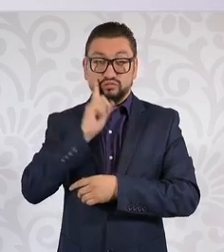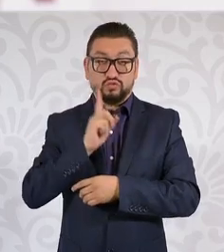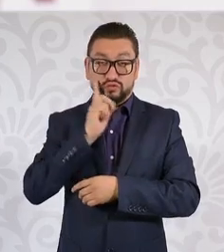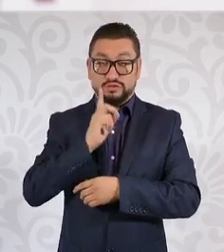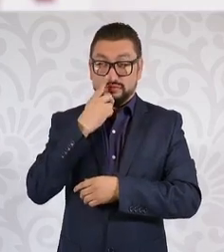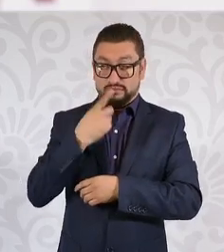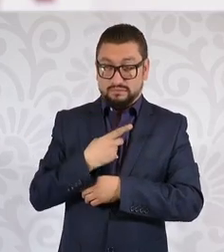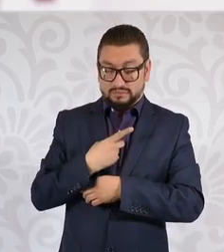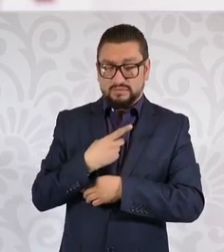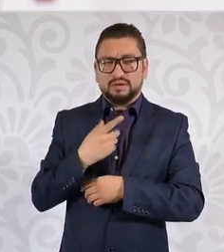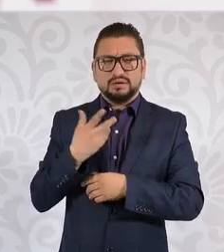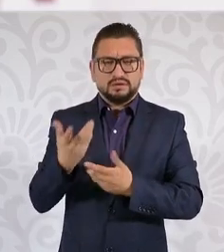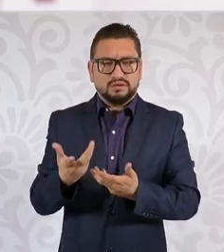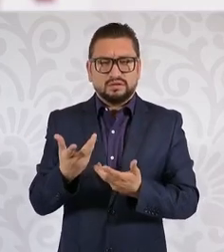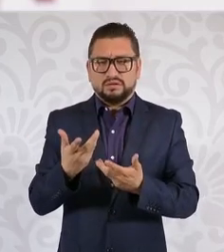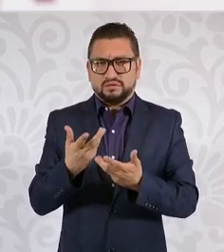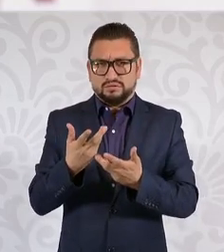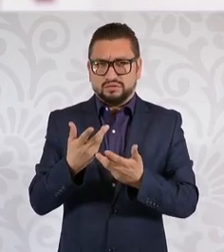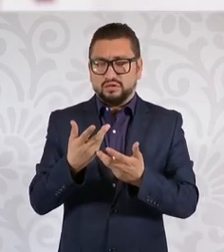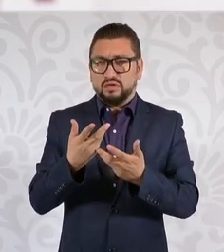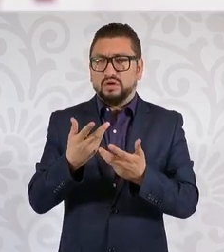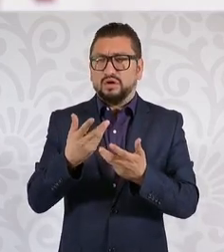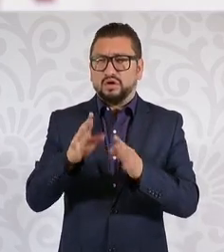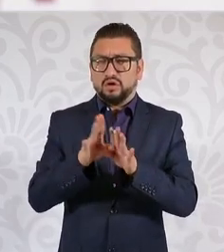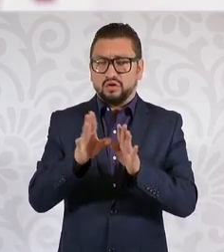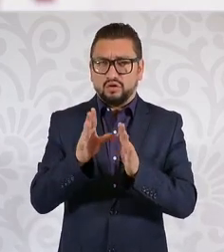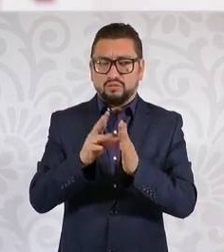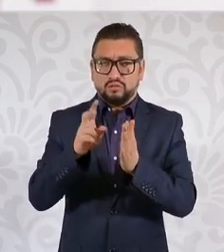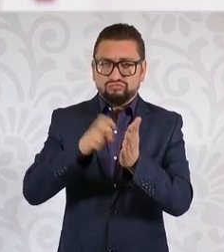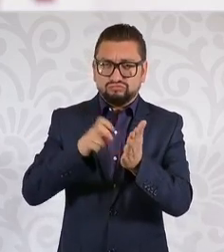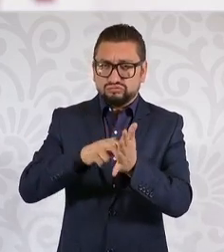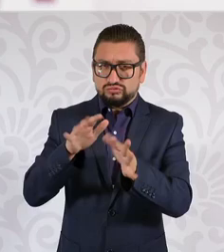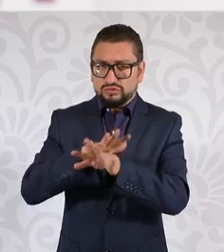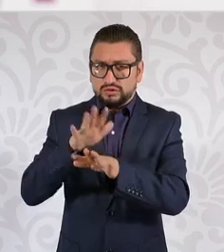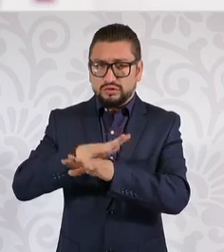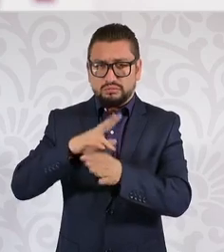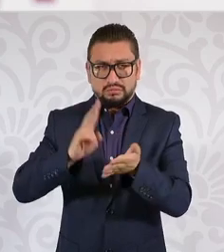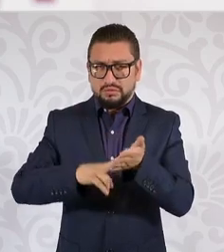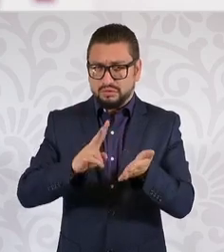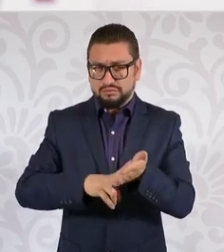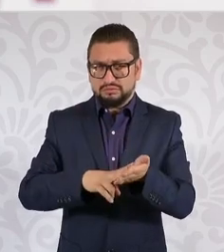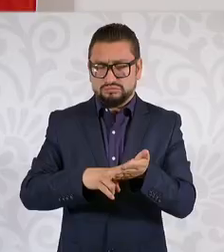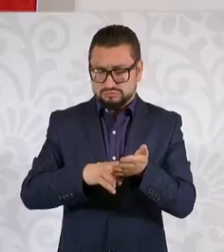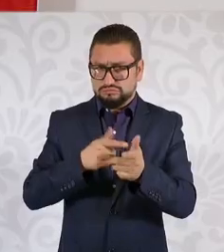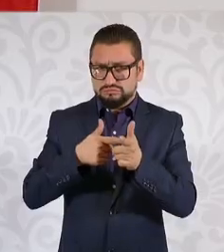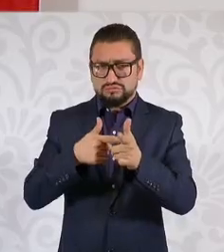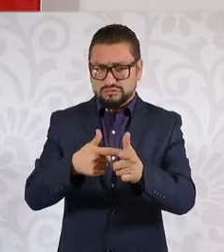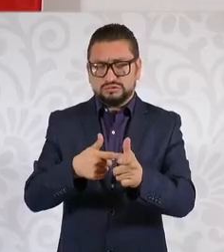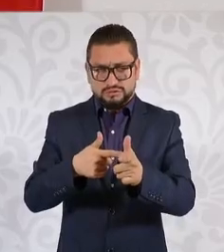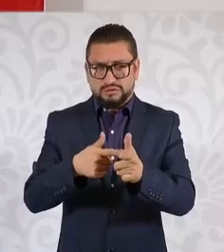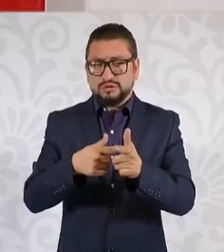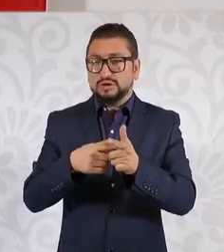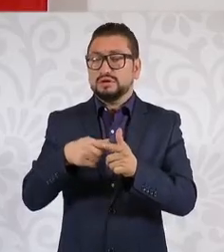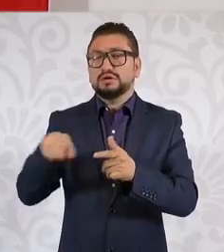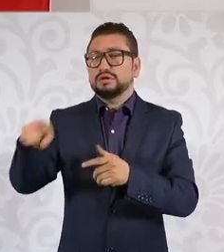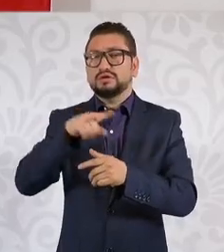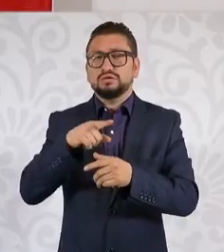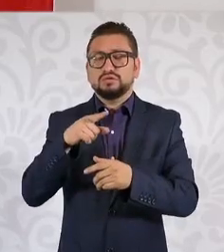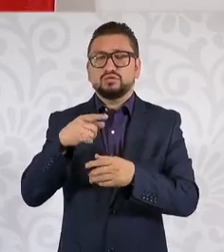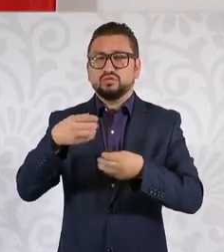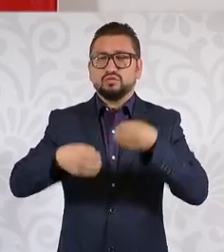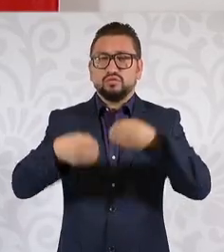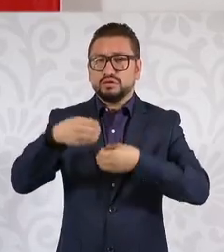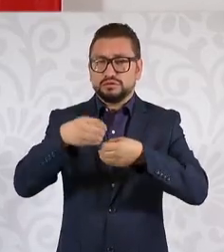no implica ninguna invalidez de la propia reforma ni la elección de los jueces, así como está. Y entiendo que solamente